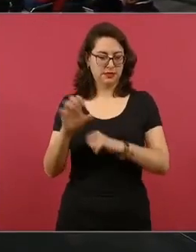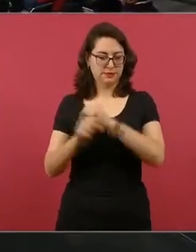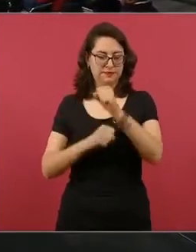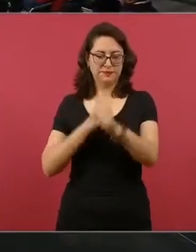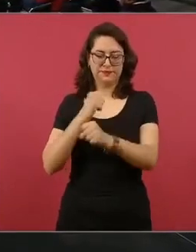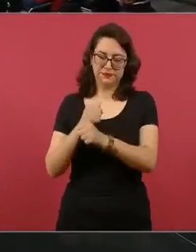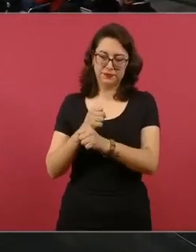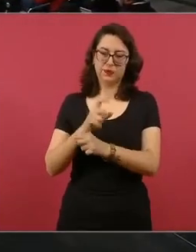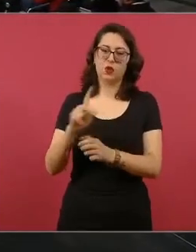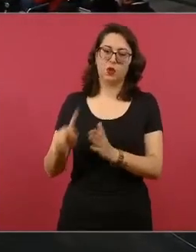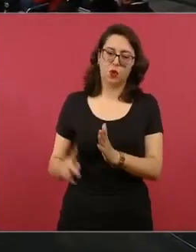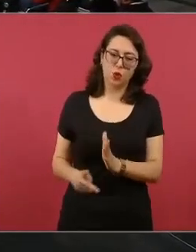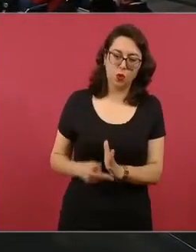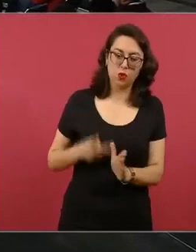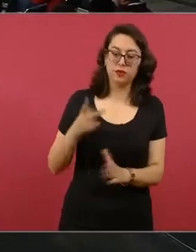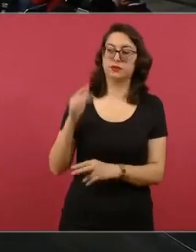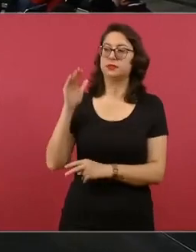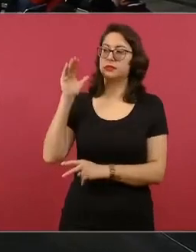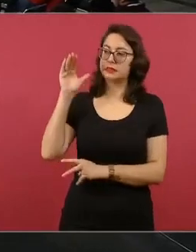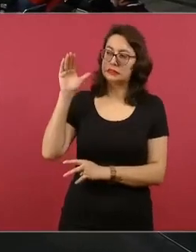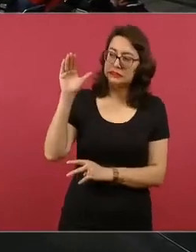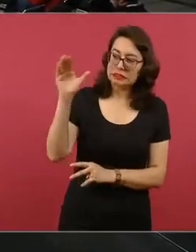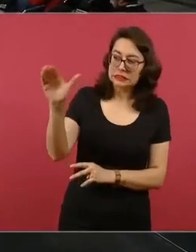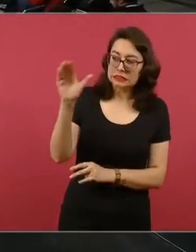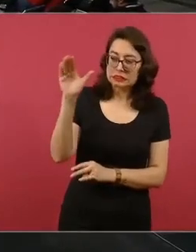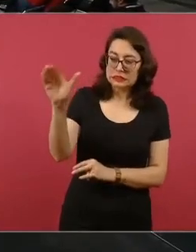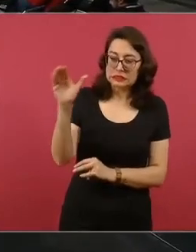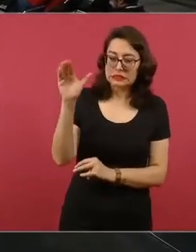el que nos